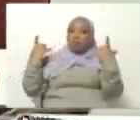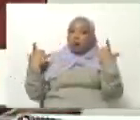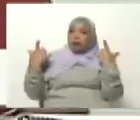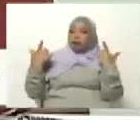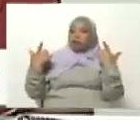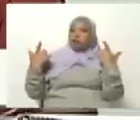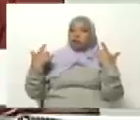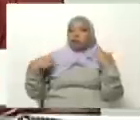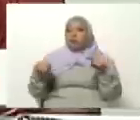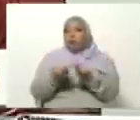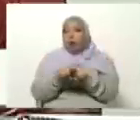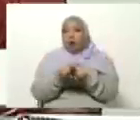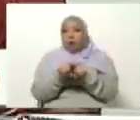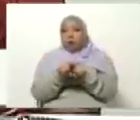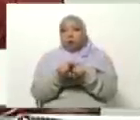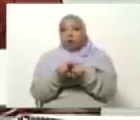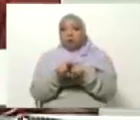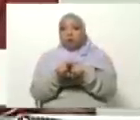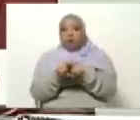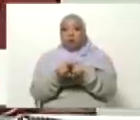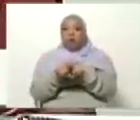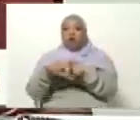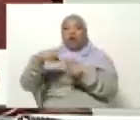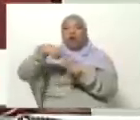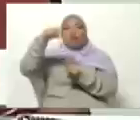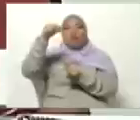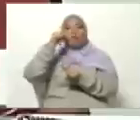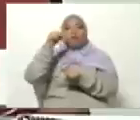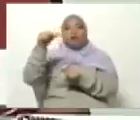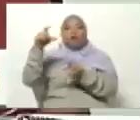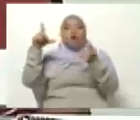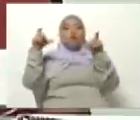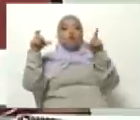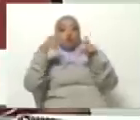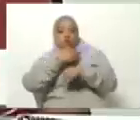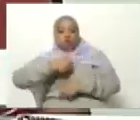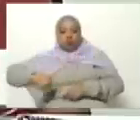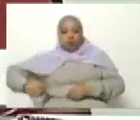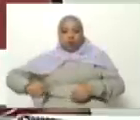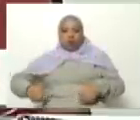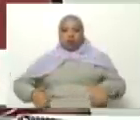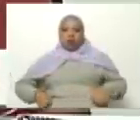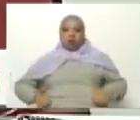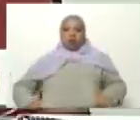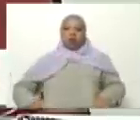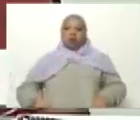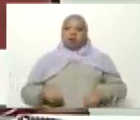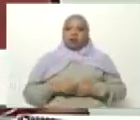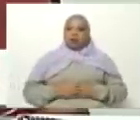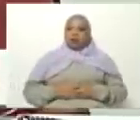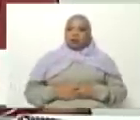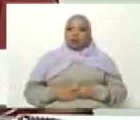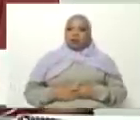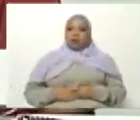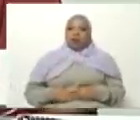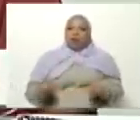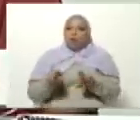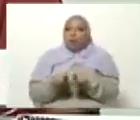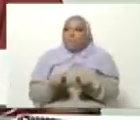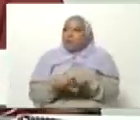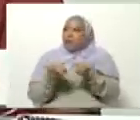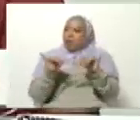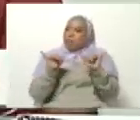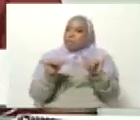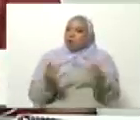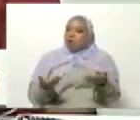allá en el distribuidor Altamira. Por allá fueron a tomarse la foto todos y todas. Son los mismos que se robaron